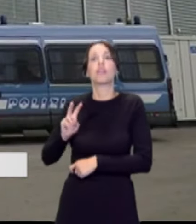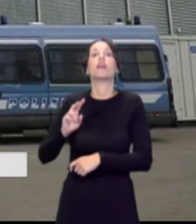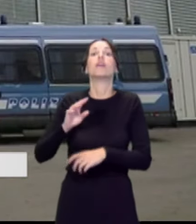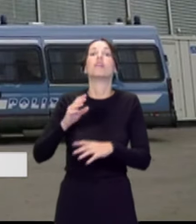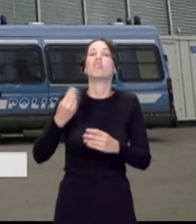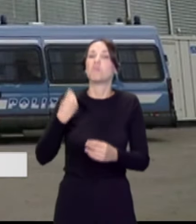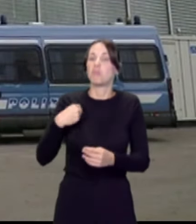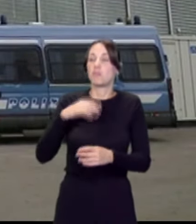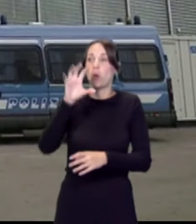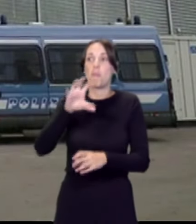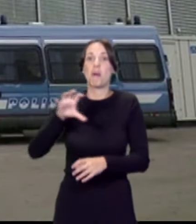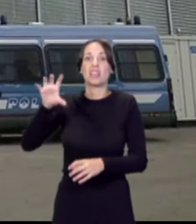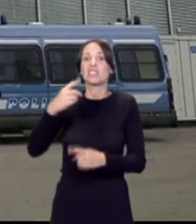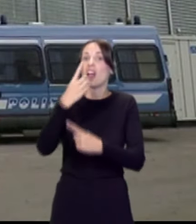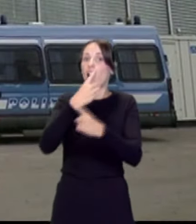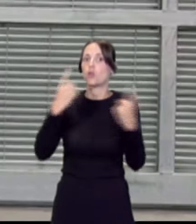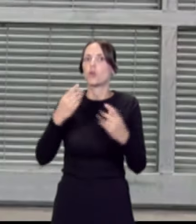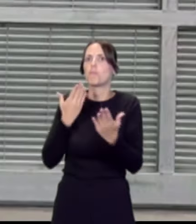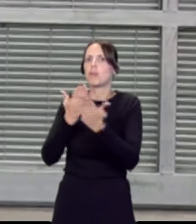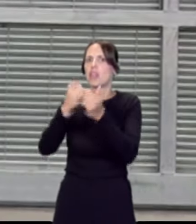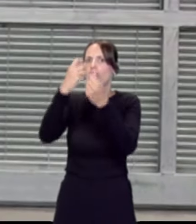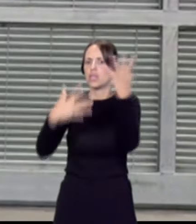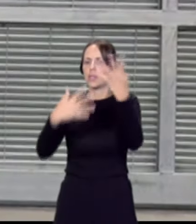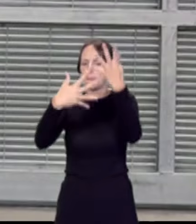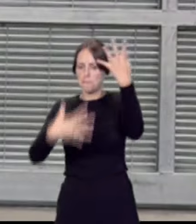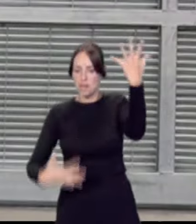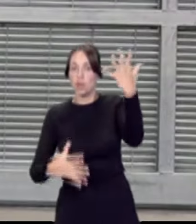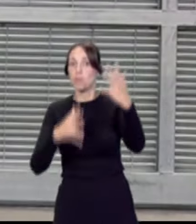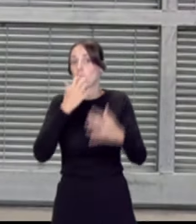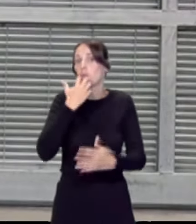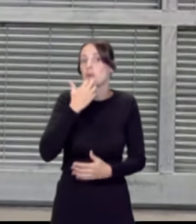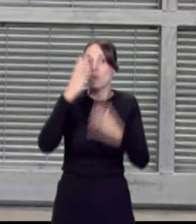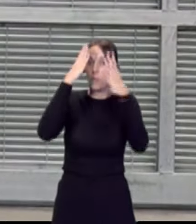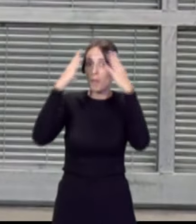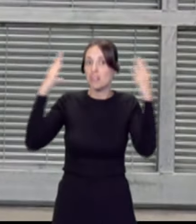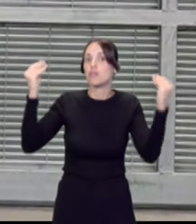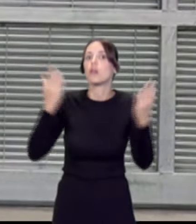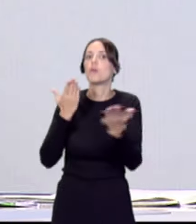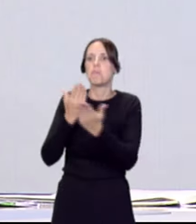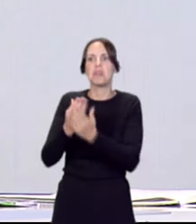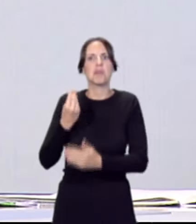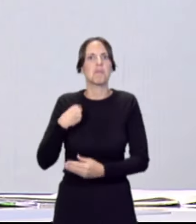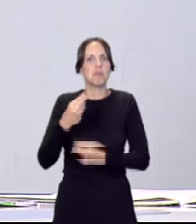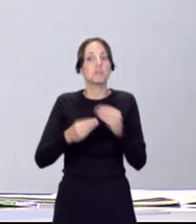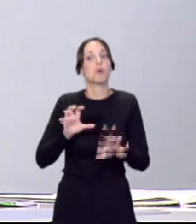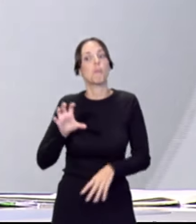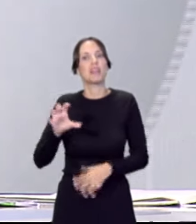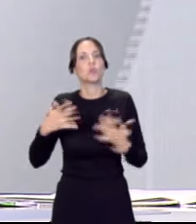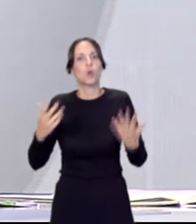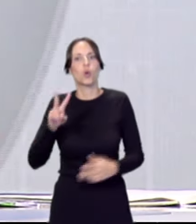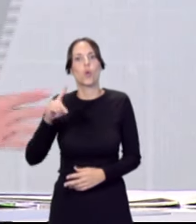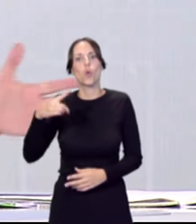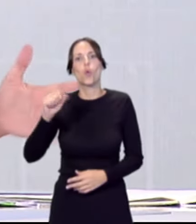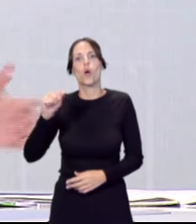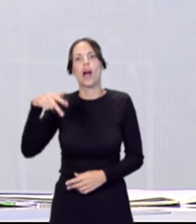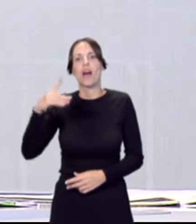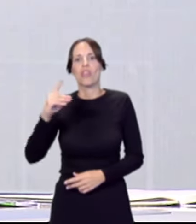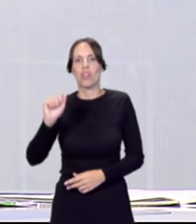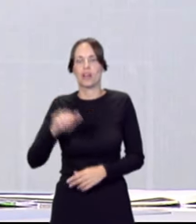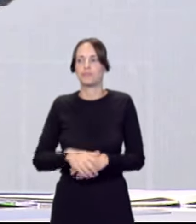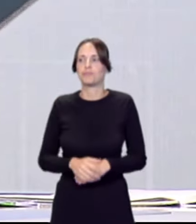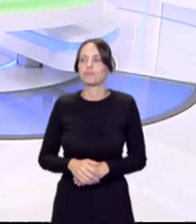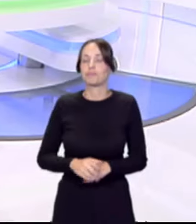de ellos, Países Bajos, que estudia hacer lo mismo, pero en Uganda. Bueno, vamos a preguntar en primer lugar, por ejemplo, a Natasha, ¿qué te